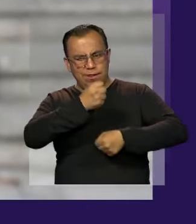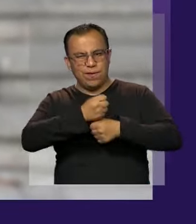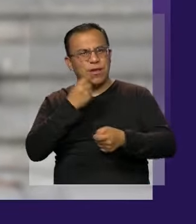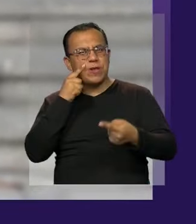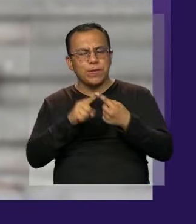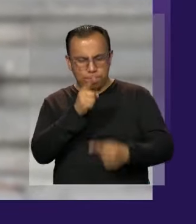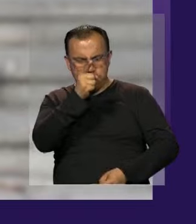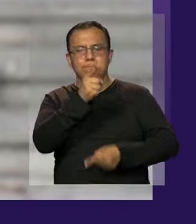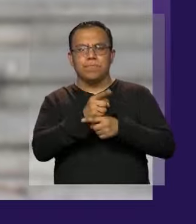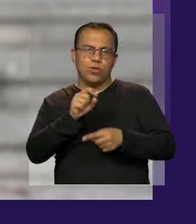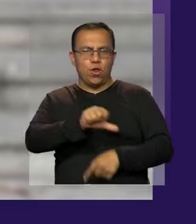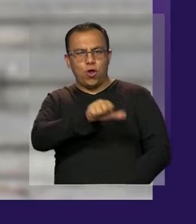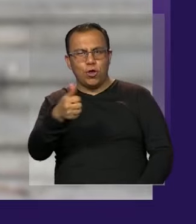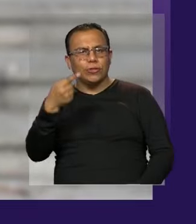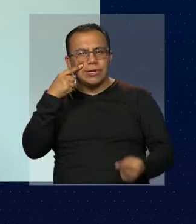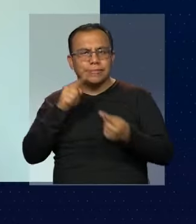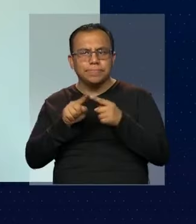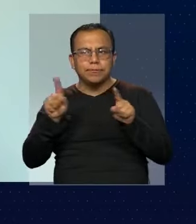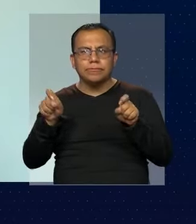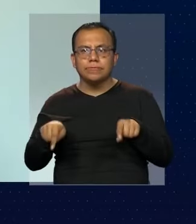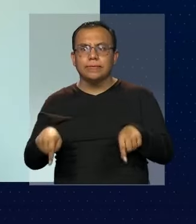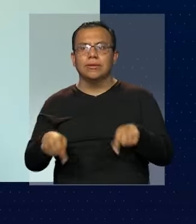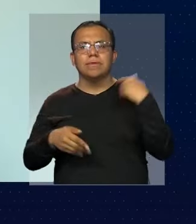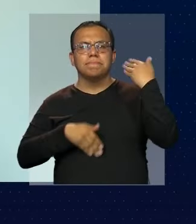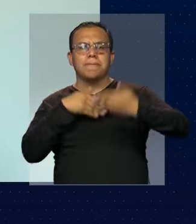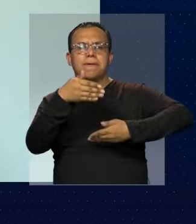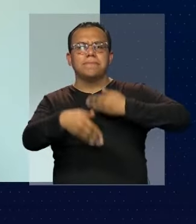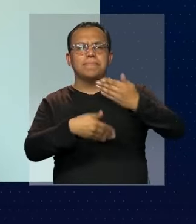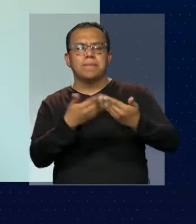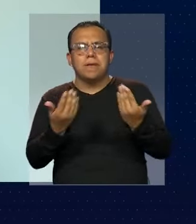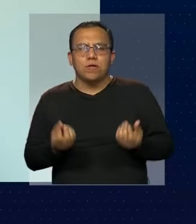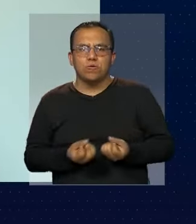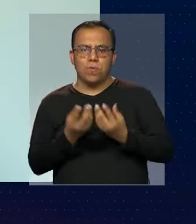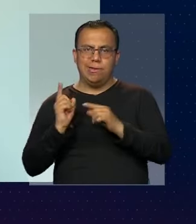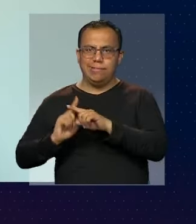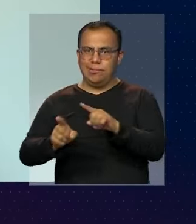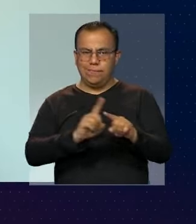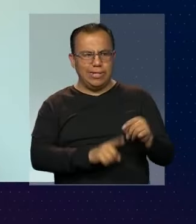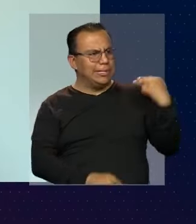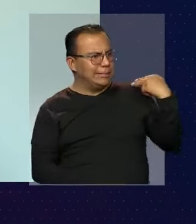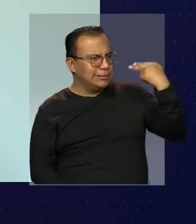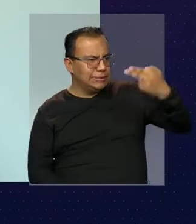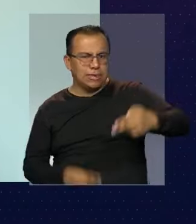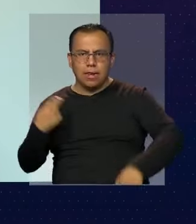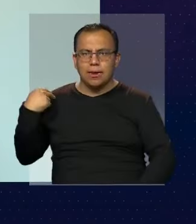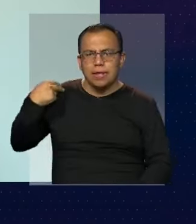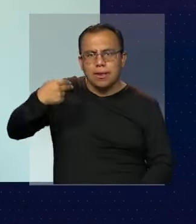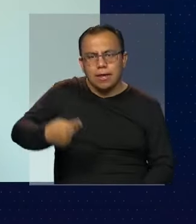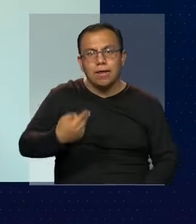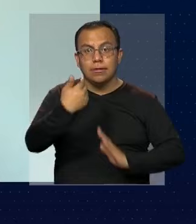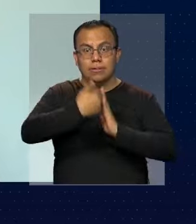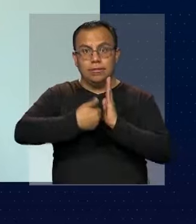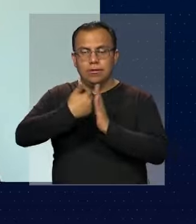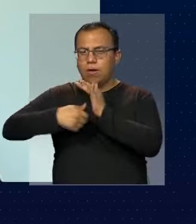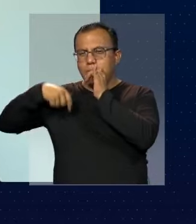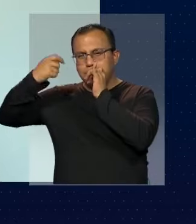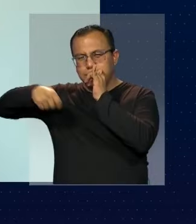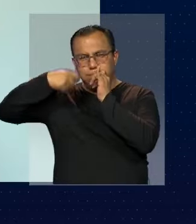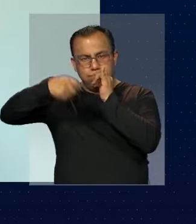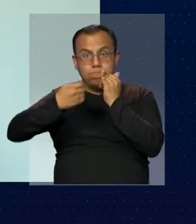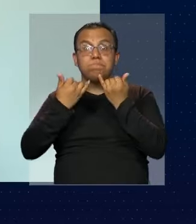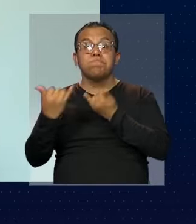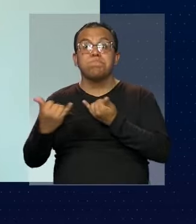el cumplimiento de otra de ellas. Ella tiene un avance a través de diferentes historias, a través de documentales que tiene